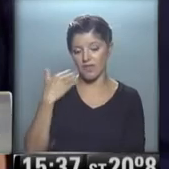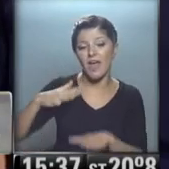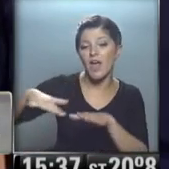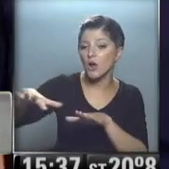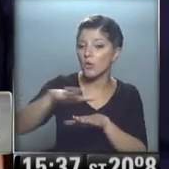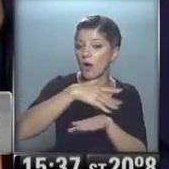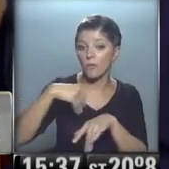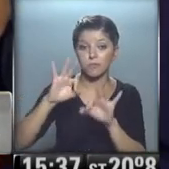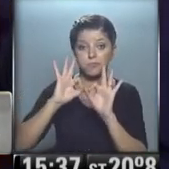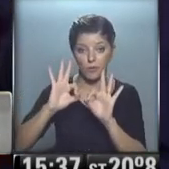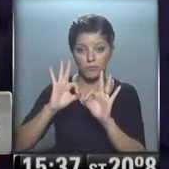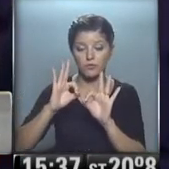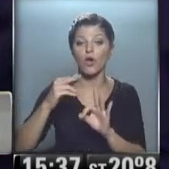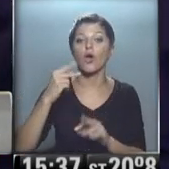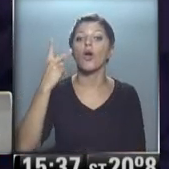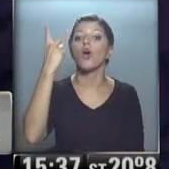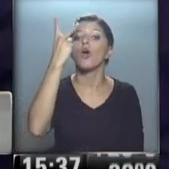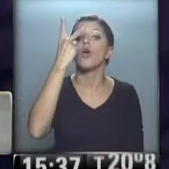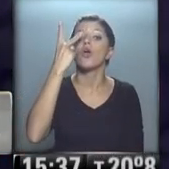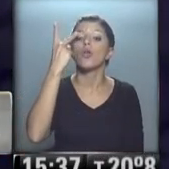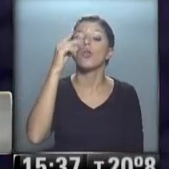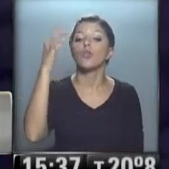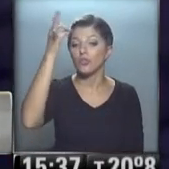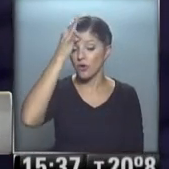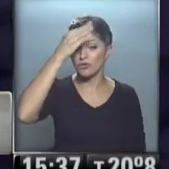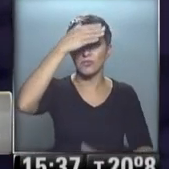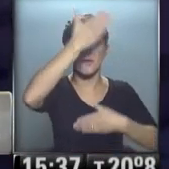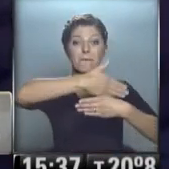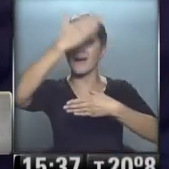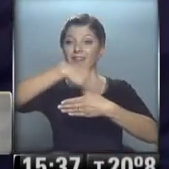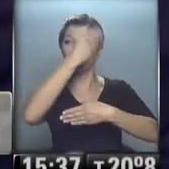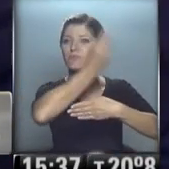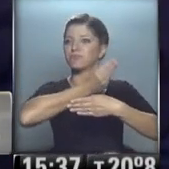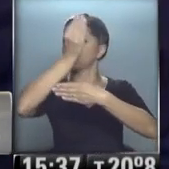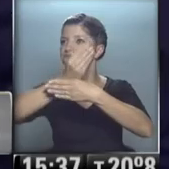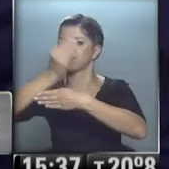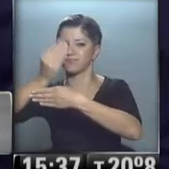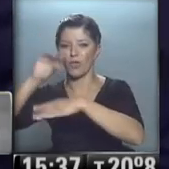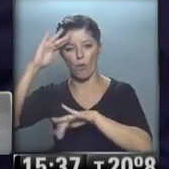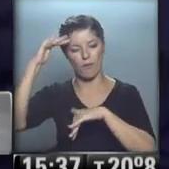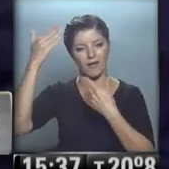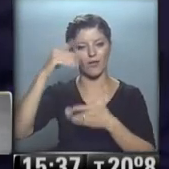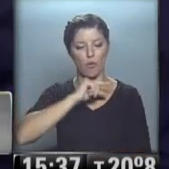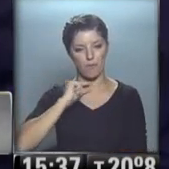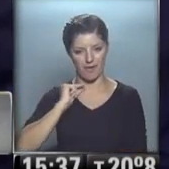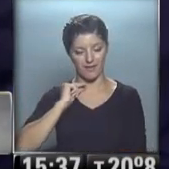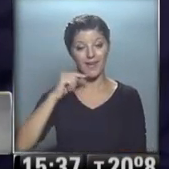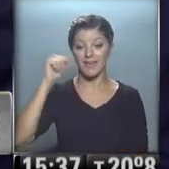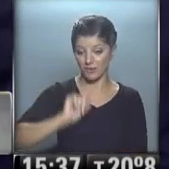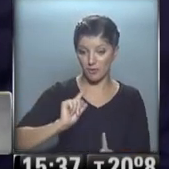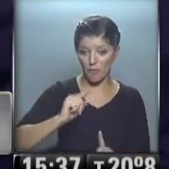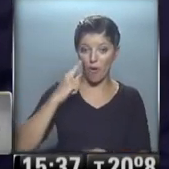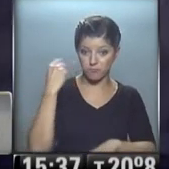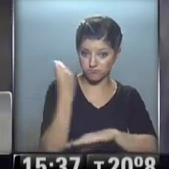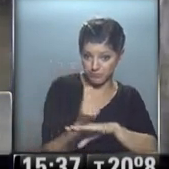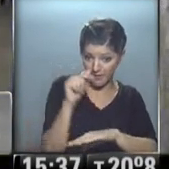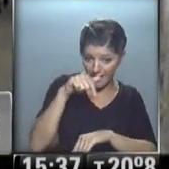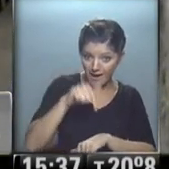barrio 12 murales del padre Carlos Mujica, que lo hicieron los vecinos, vecinos que